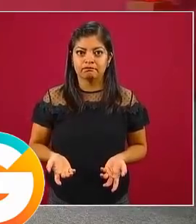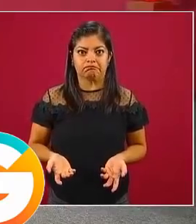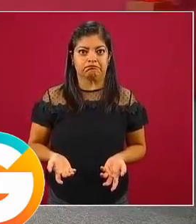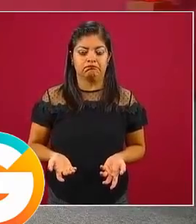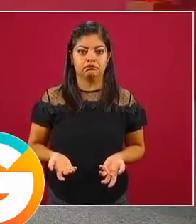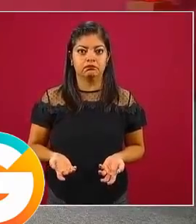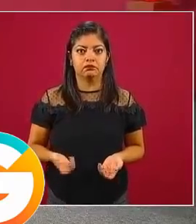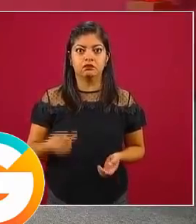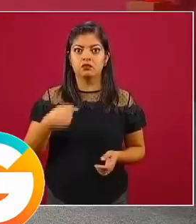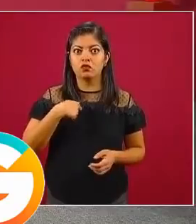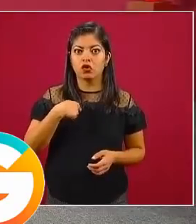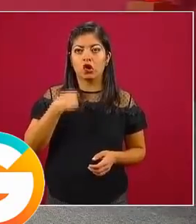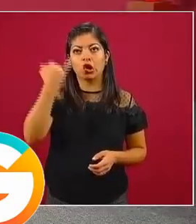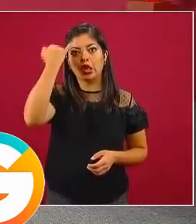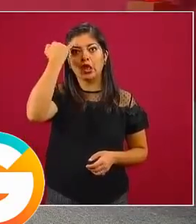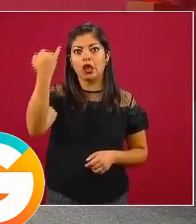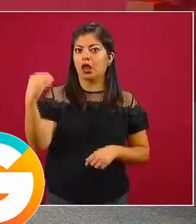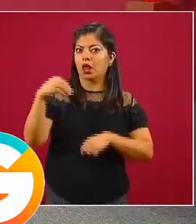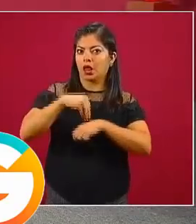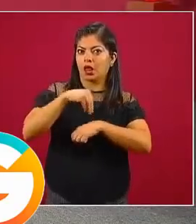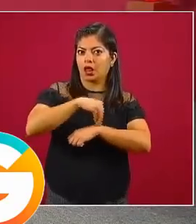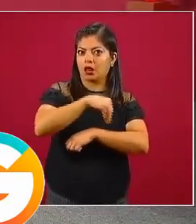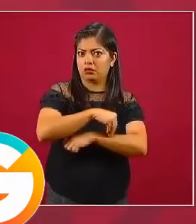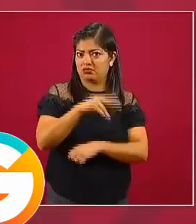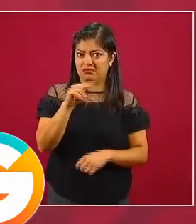no lo estoy inventando.